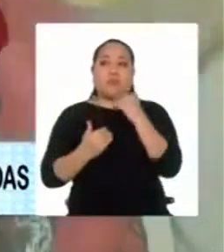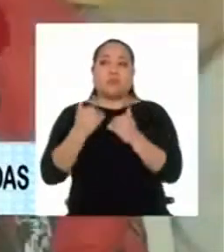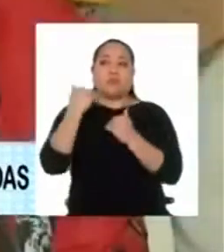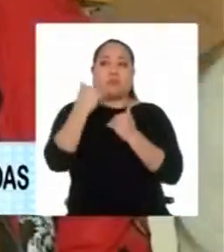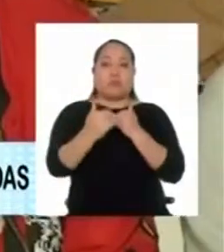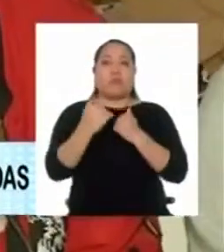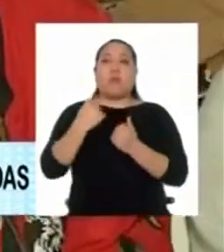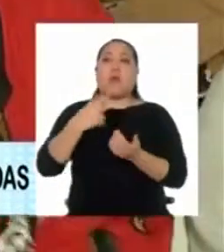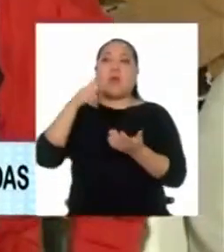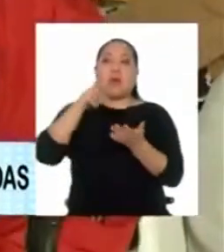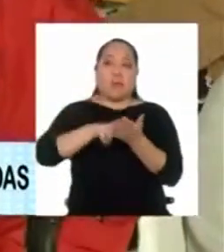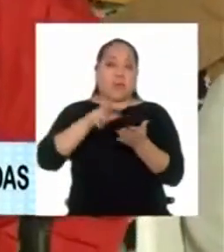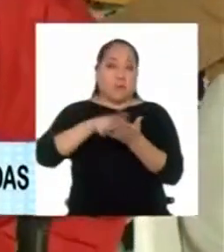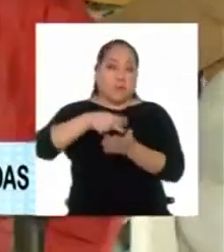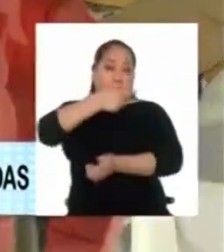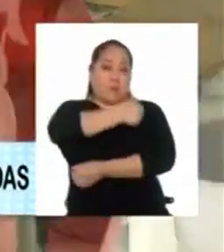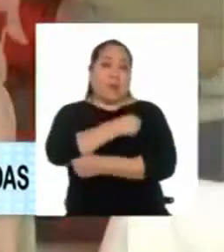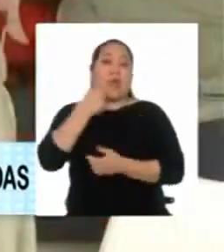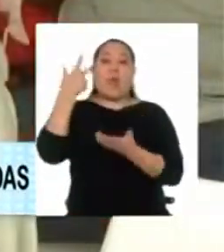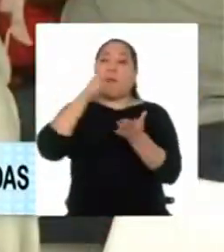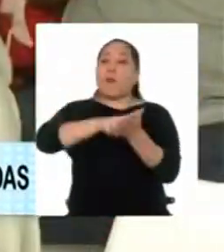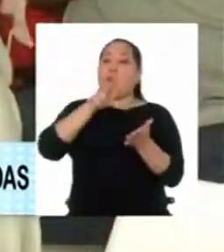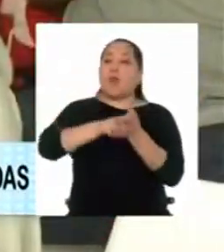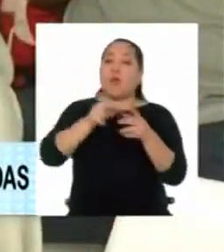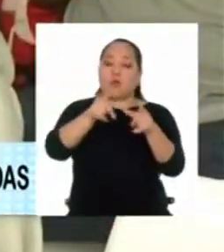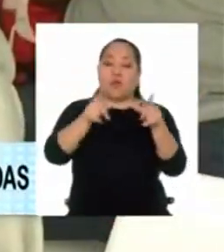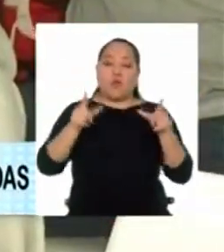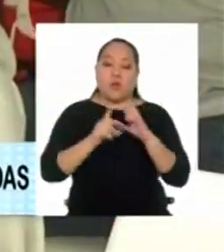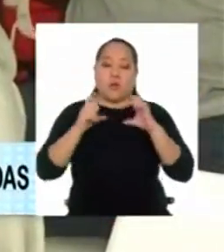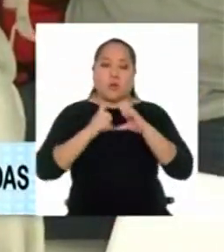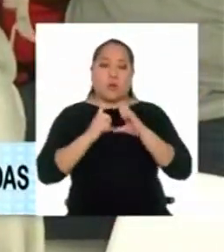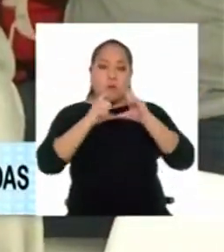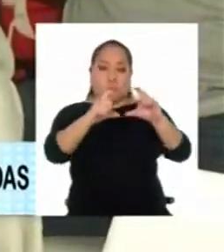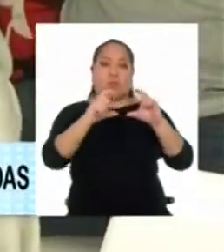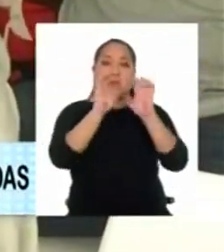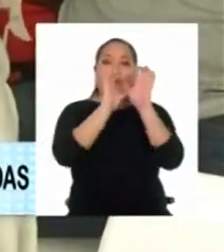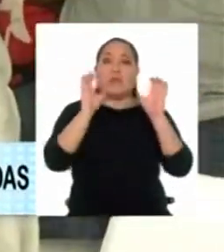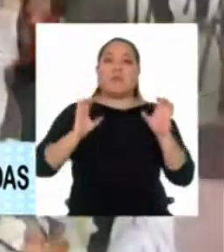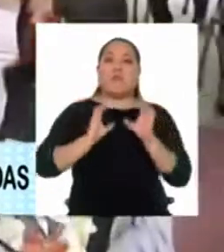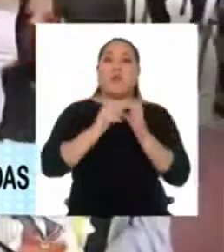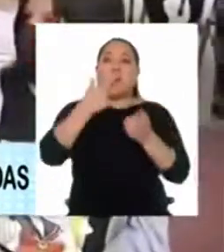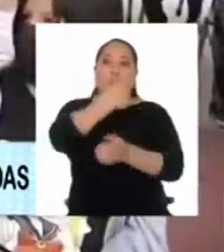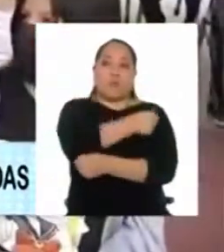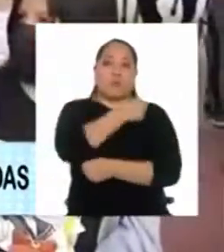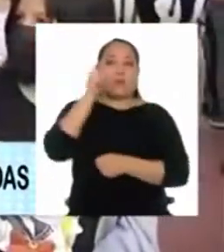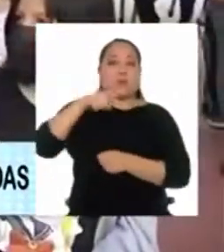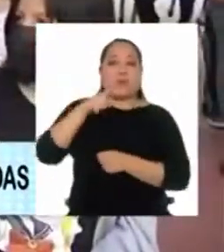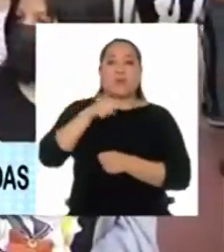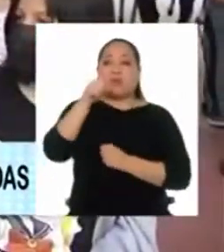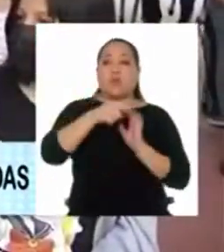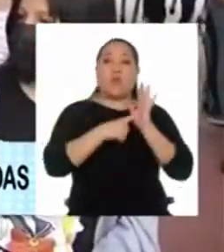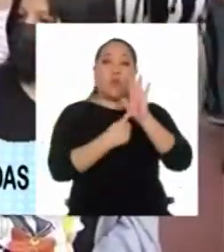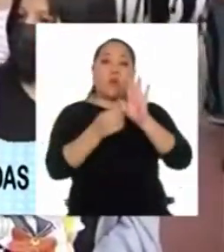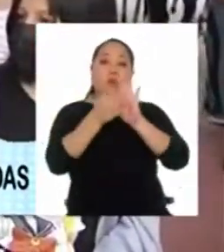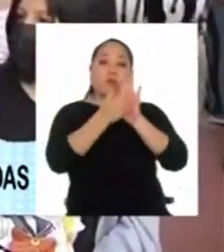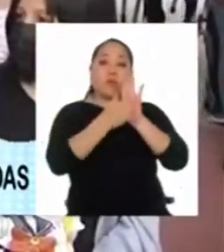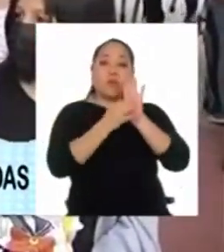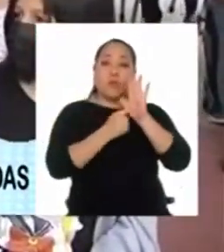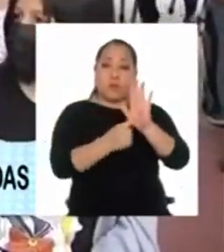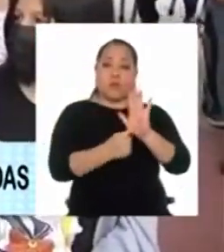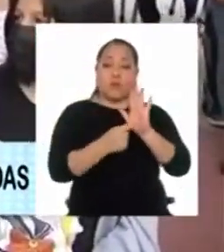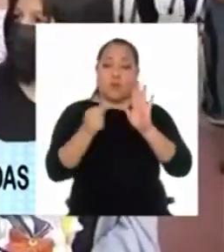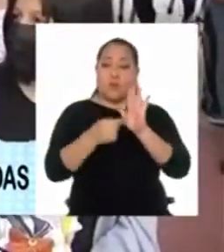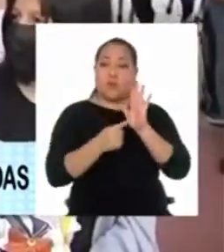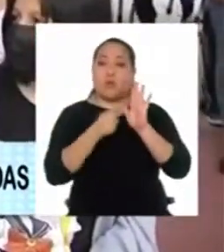se autorizaría el ingreso a centros comerciales con el certificado de vacunación. Es necesario que cuando ustedes muestren el carnet, la